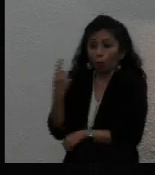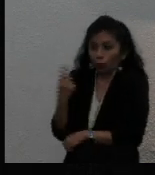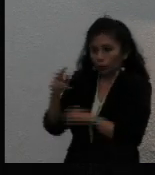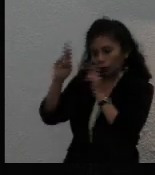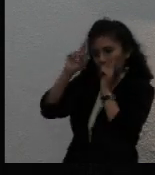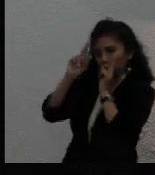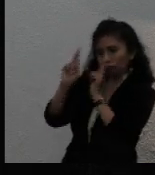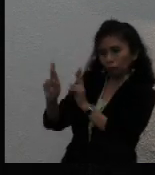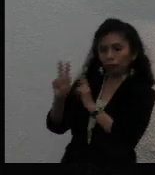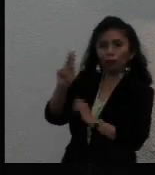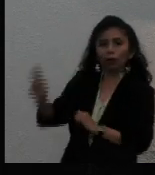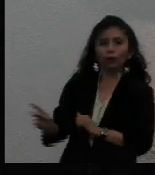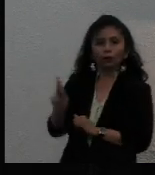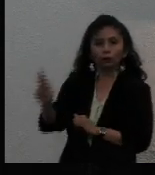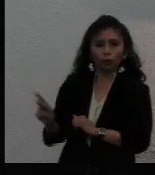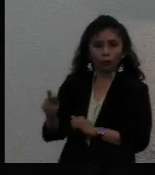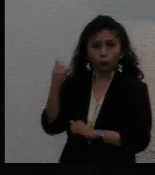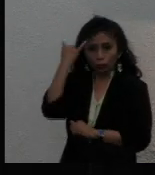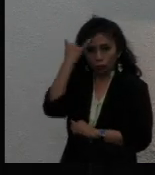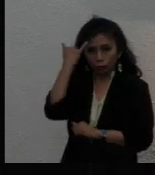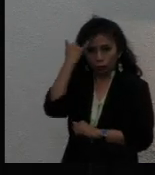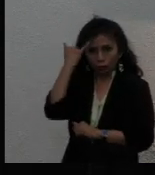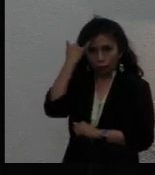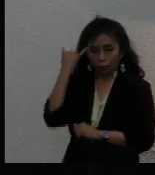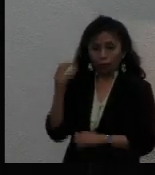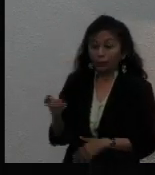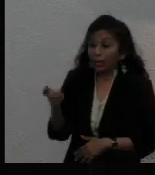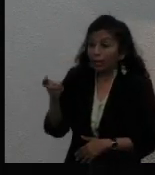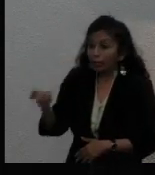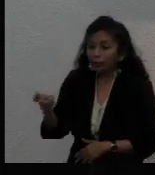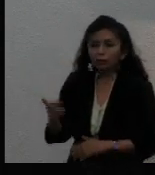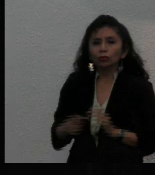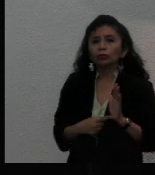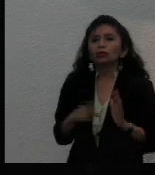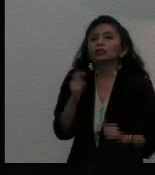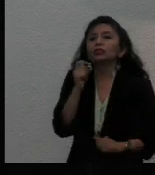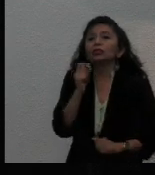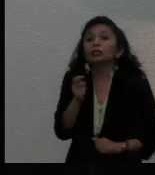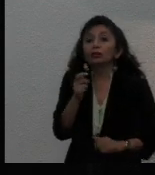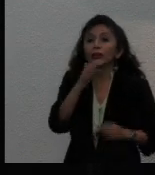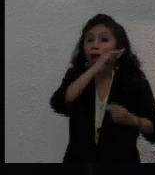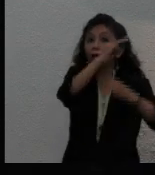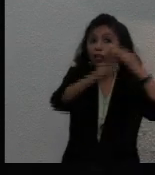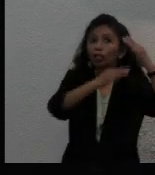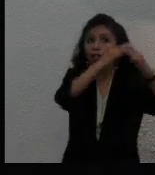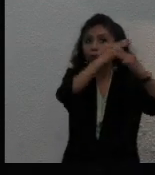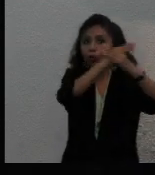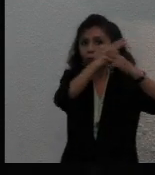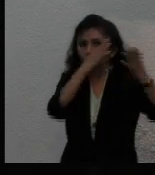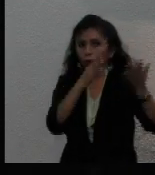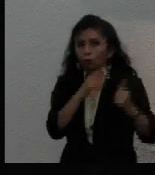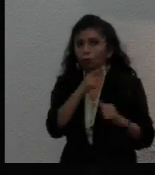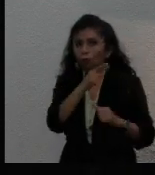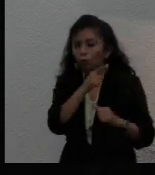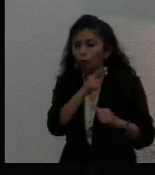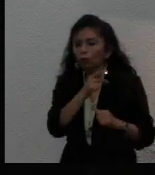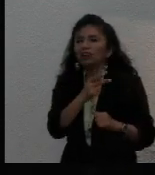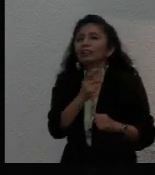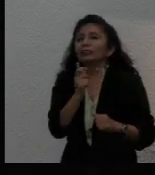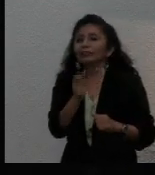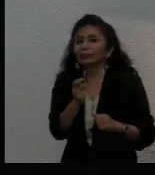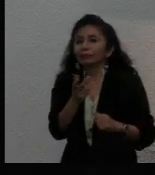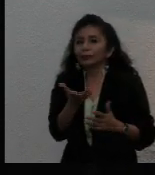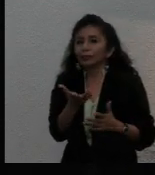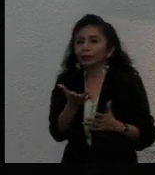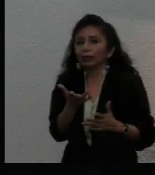a nuestros pueblos y comunidades indígenas. Esto demuestra que el mundo globalizado no necesariamente se traduce en